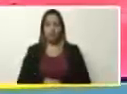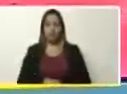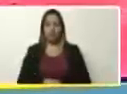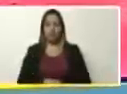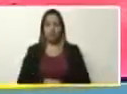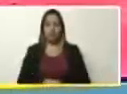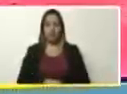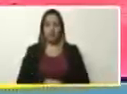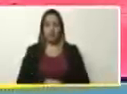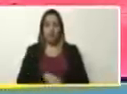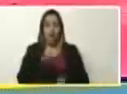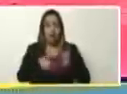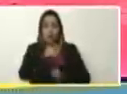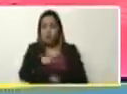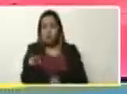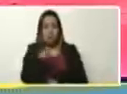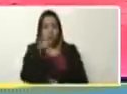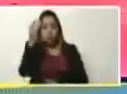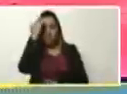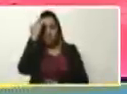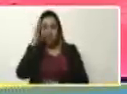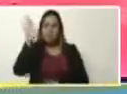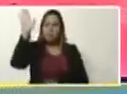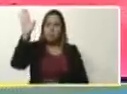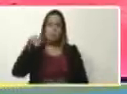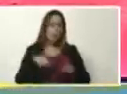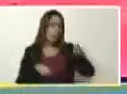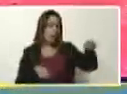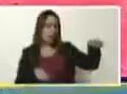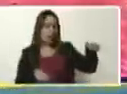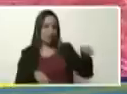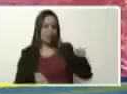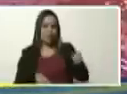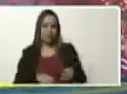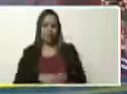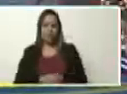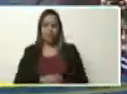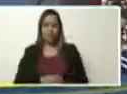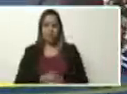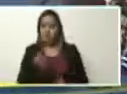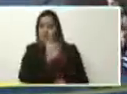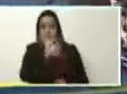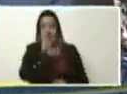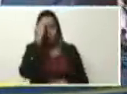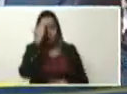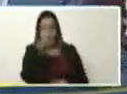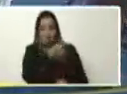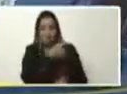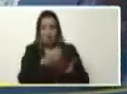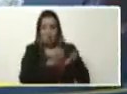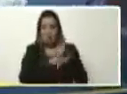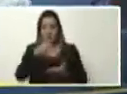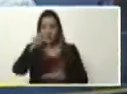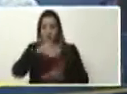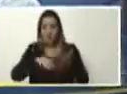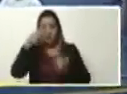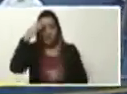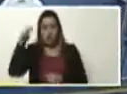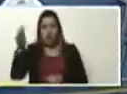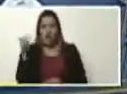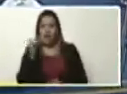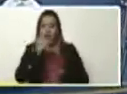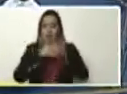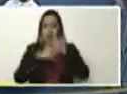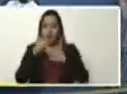Bueno, hay compañeros que no están informados. Levanten la mano por aquí. Mira, ninguno de ellos está informado de lo de México. Estamos fallando,